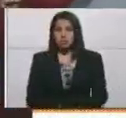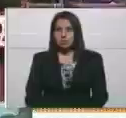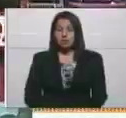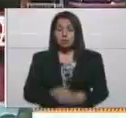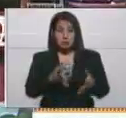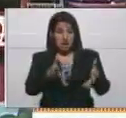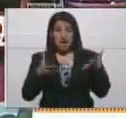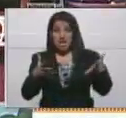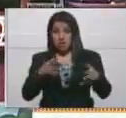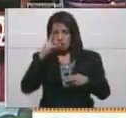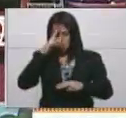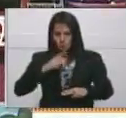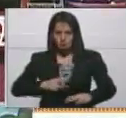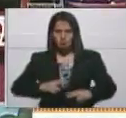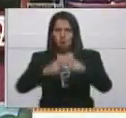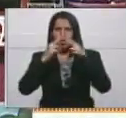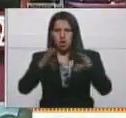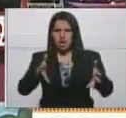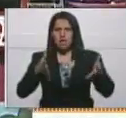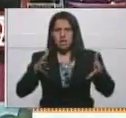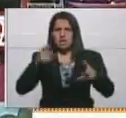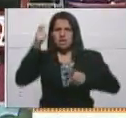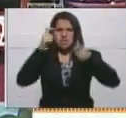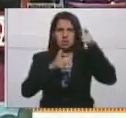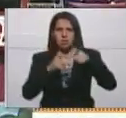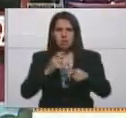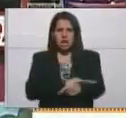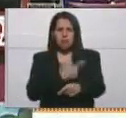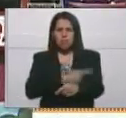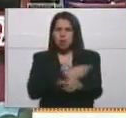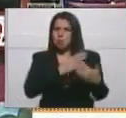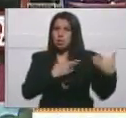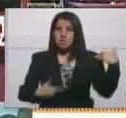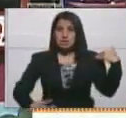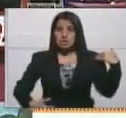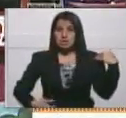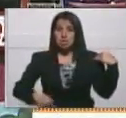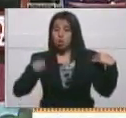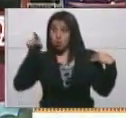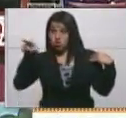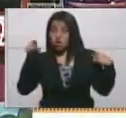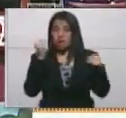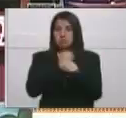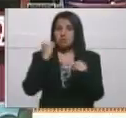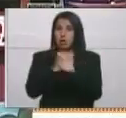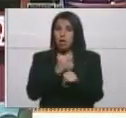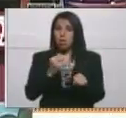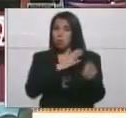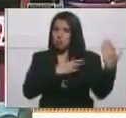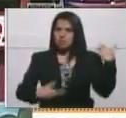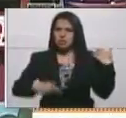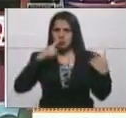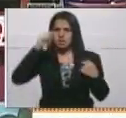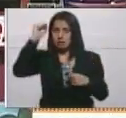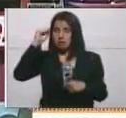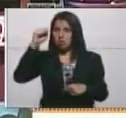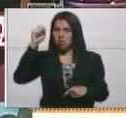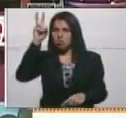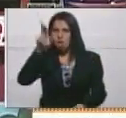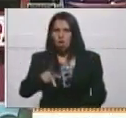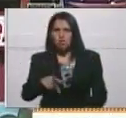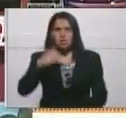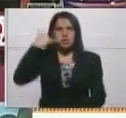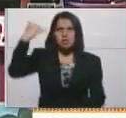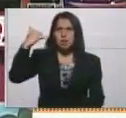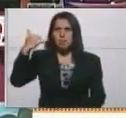victoria dedicada al comandante Hugo Chávez, hermano presidente, en la cual usted ha trabajado Todos los días llama al presidente, todos